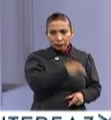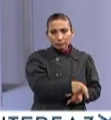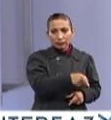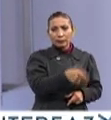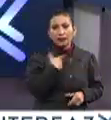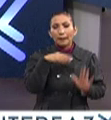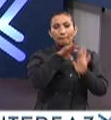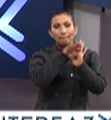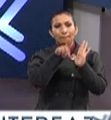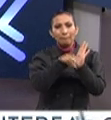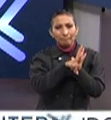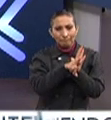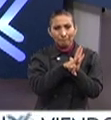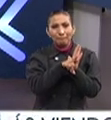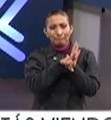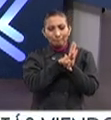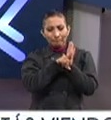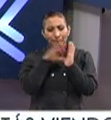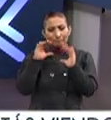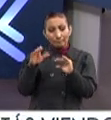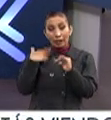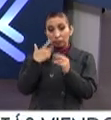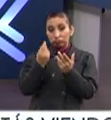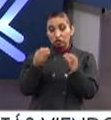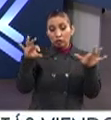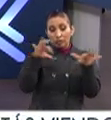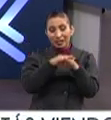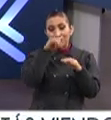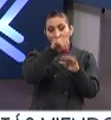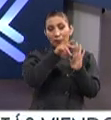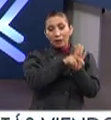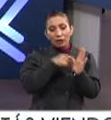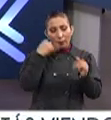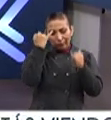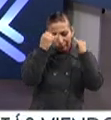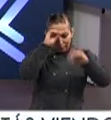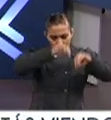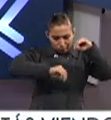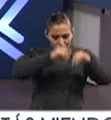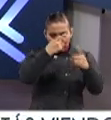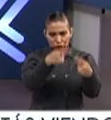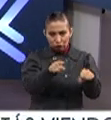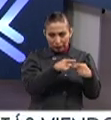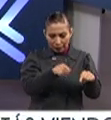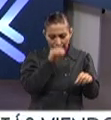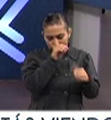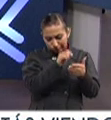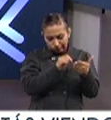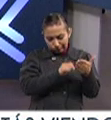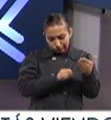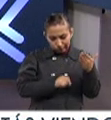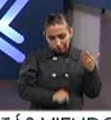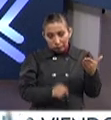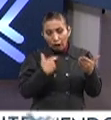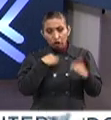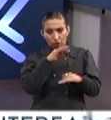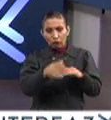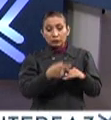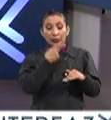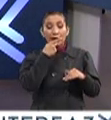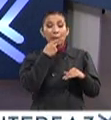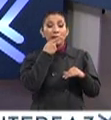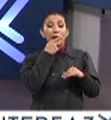esta metodología, que tiene mucho que ver con este método de composición, todos